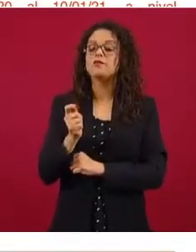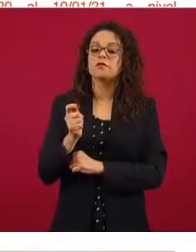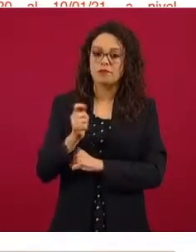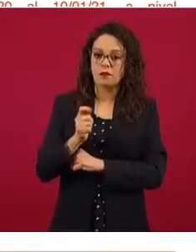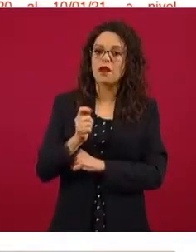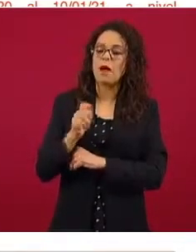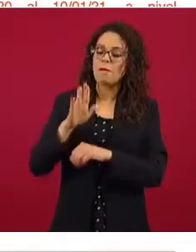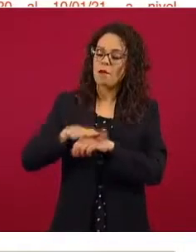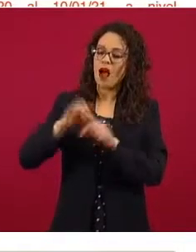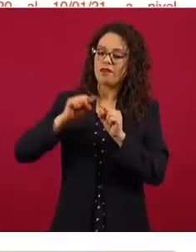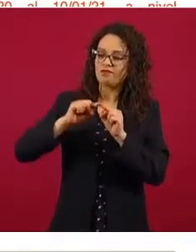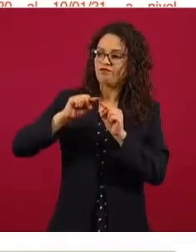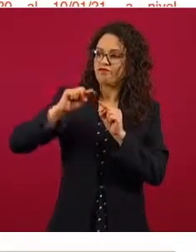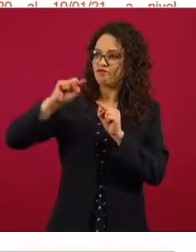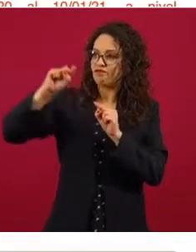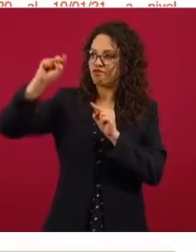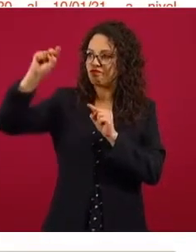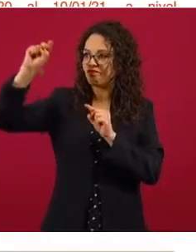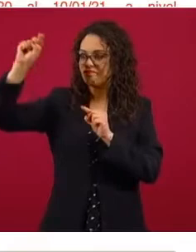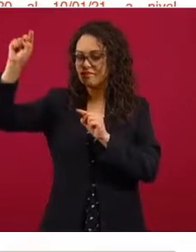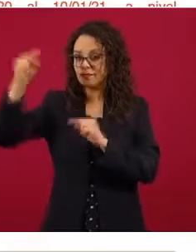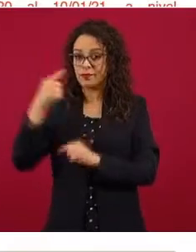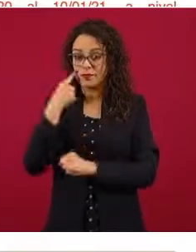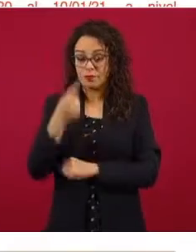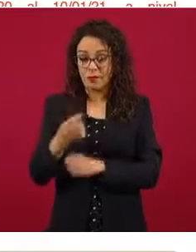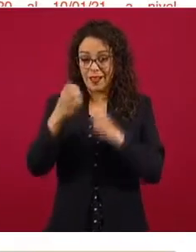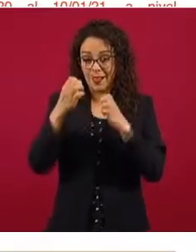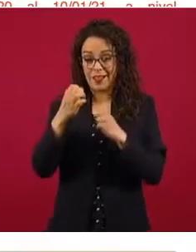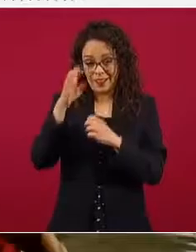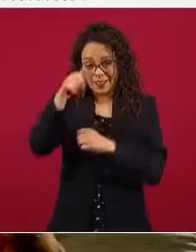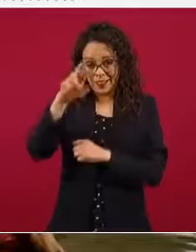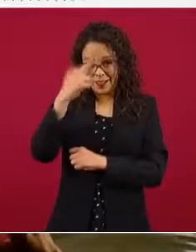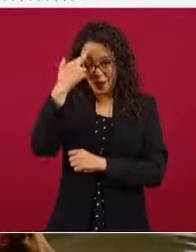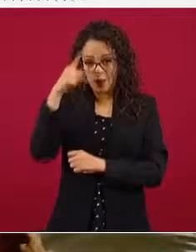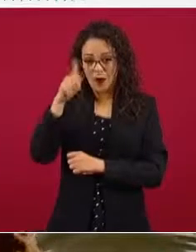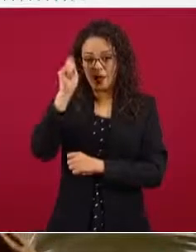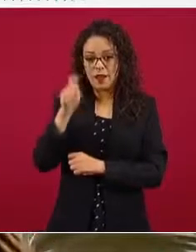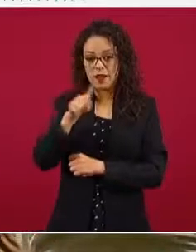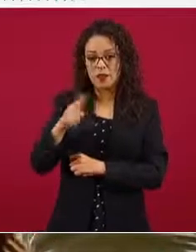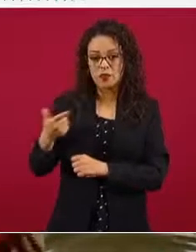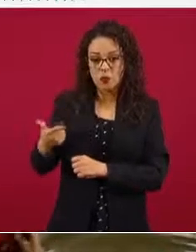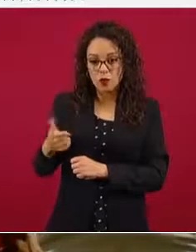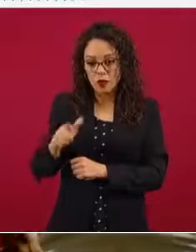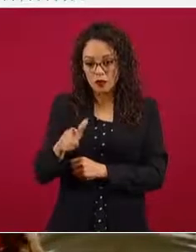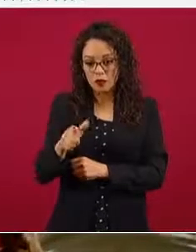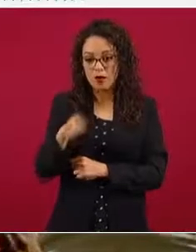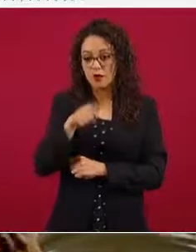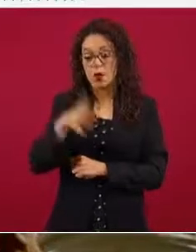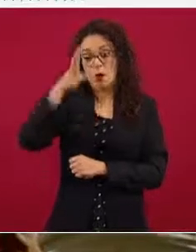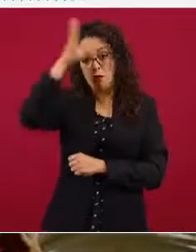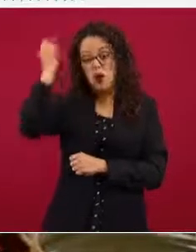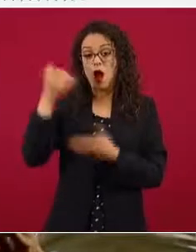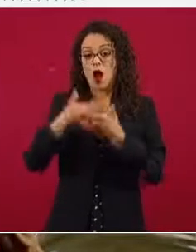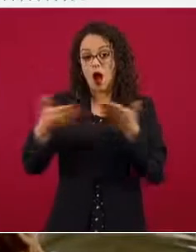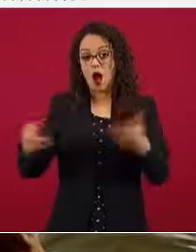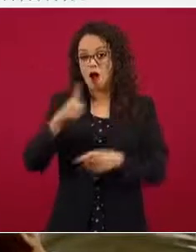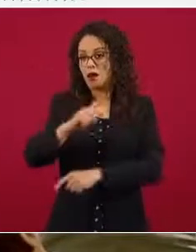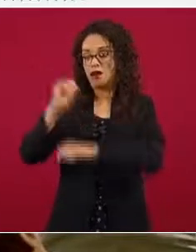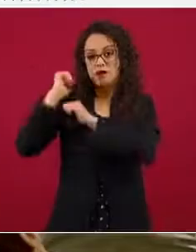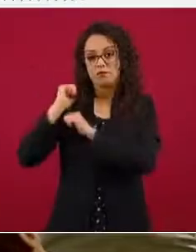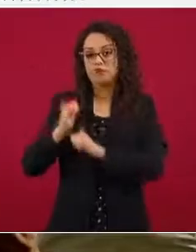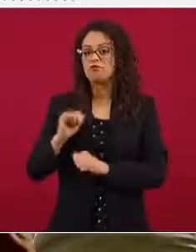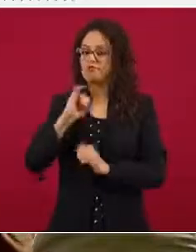comentario que acabo de hacer para el Estado de Guanajuato, el Estado de Morelos ha tomado decisiones propias y que le corresponde